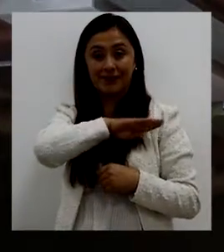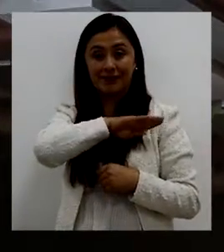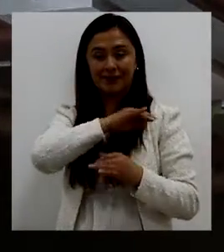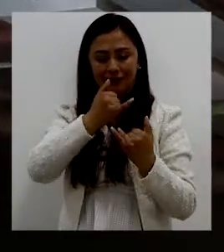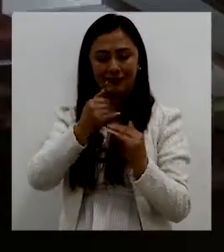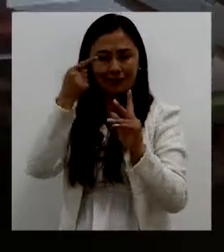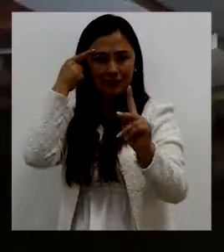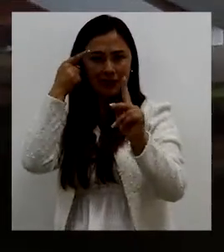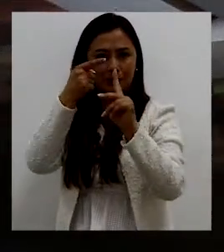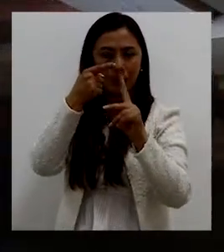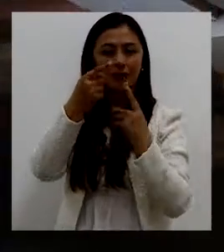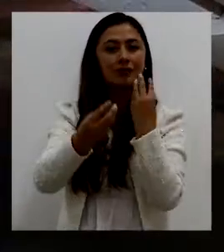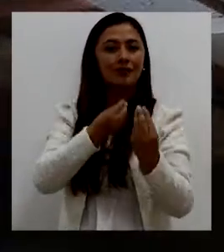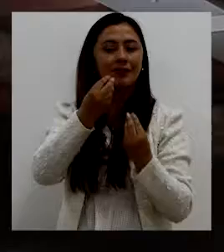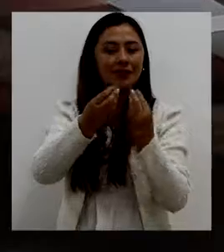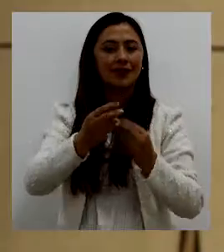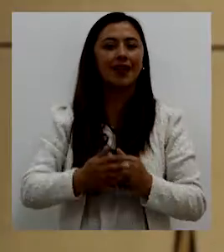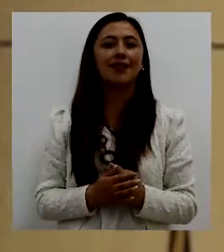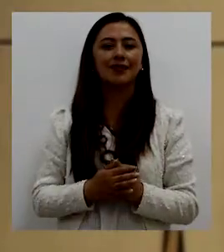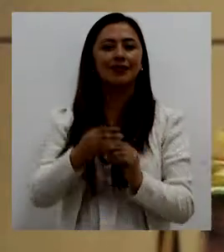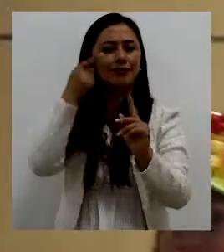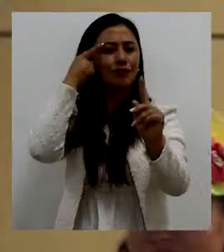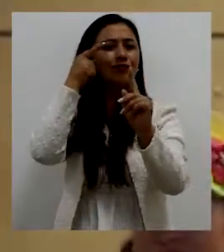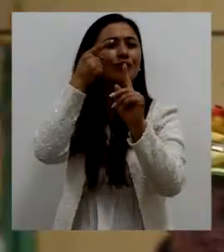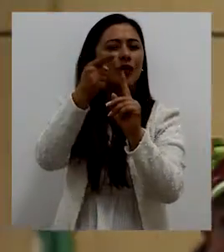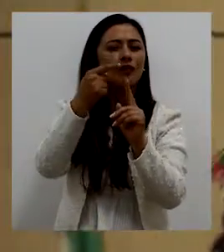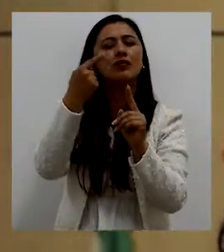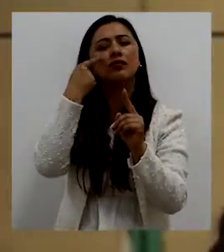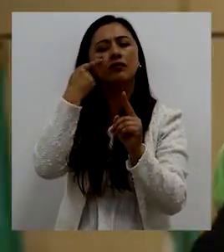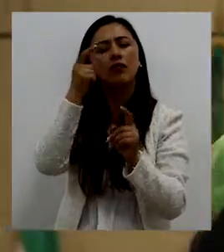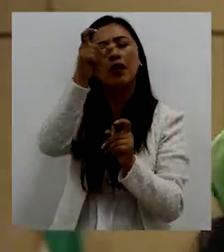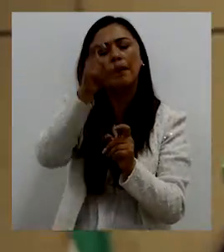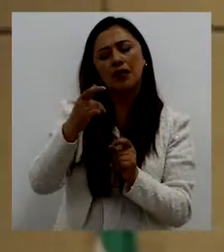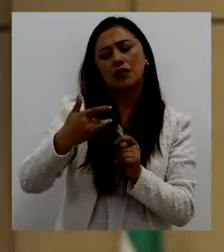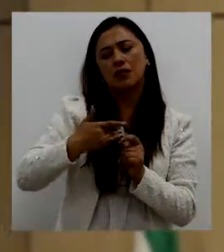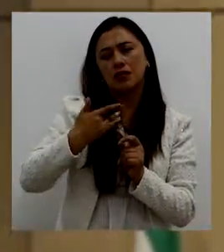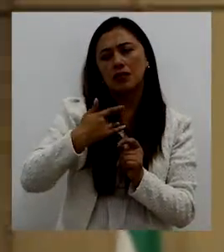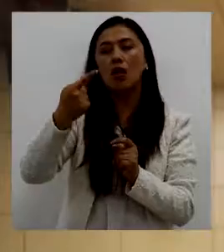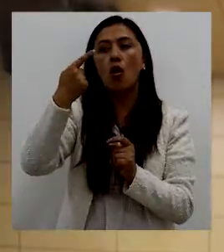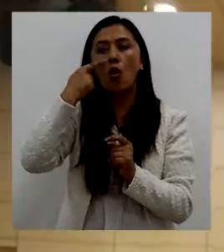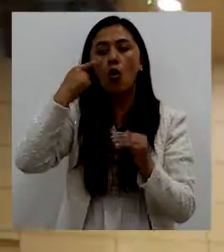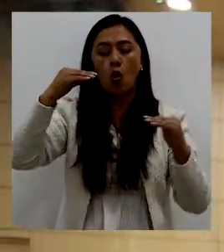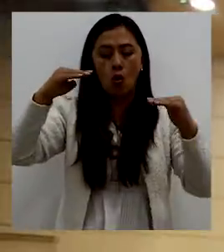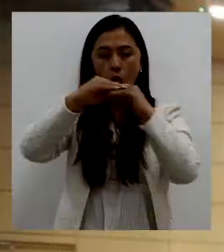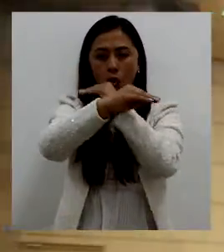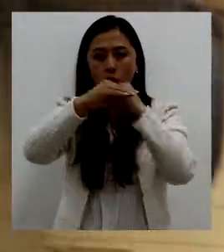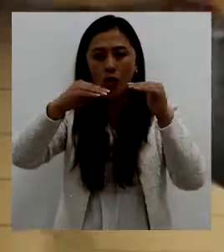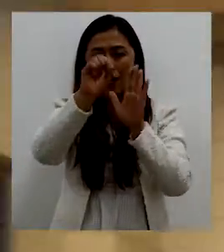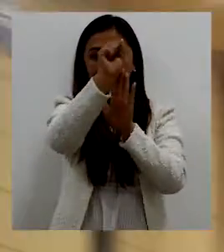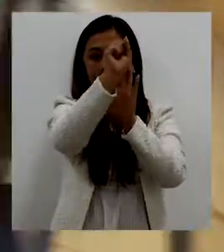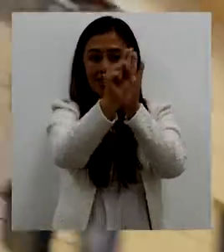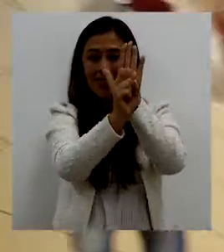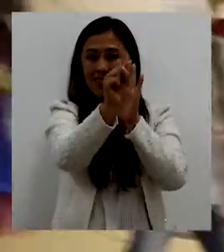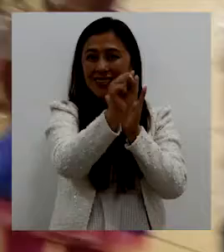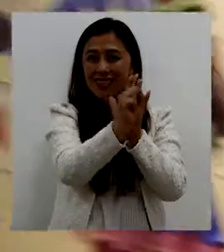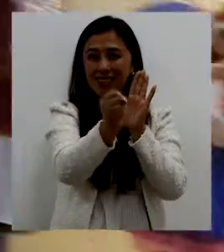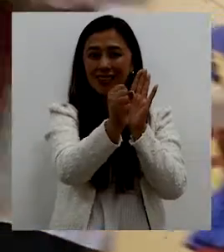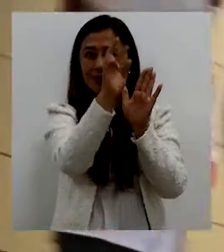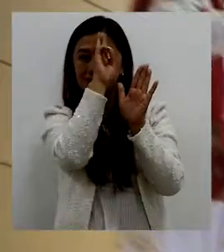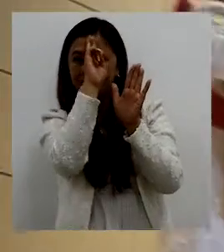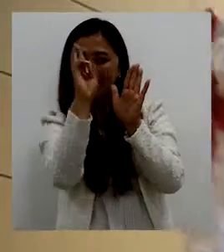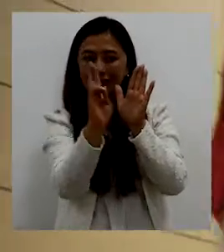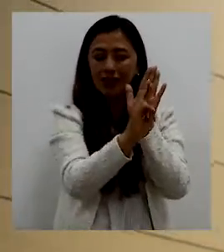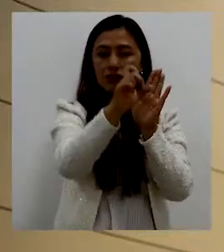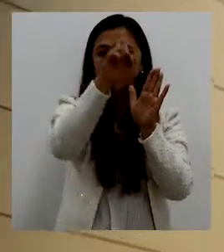Administración Municipal en el tema de seguridad vial se ha enfocado en la sensibilización y la pedagogía a los ciudadanos con el Grupo de Cultura Ciudadana de